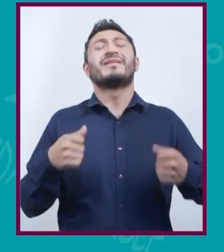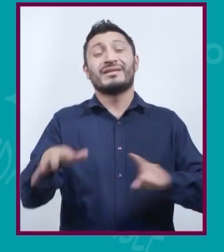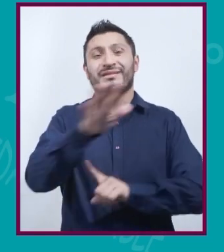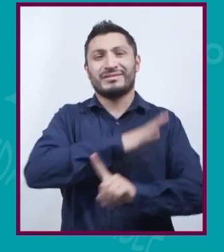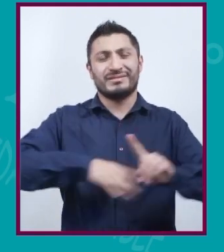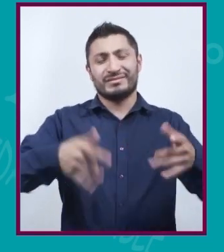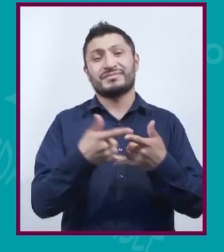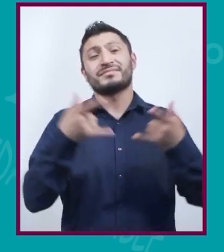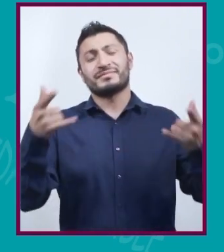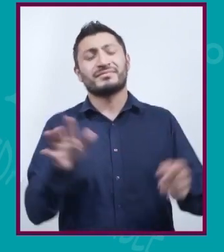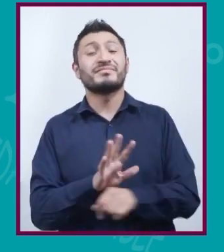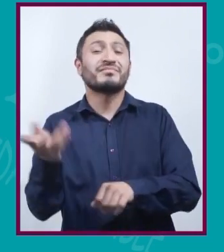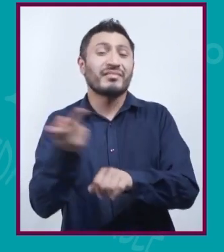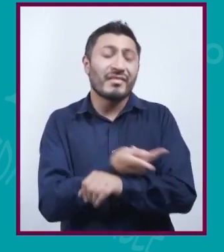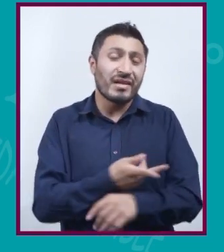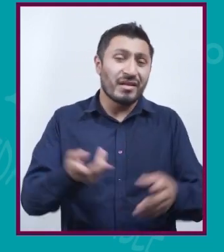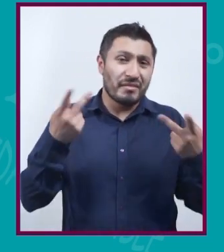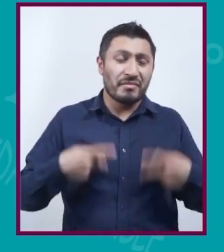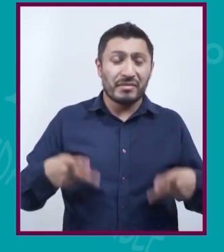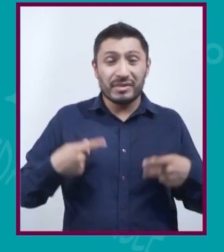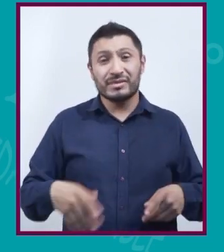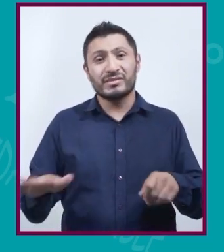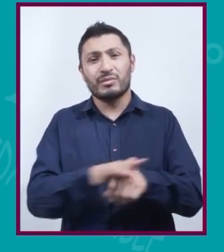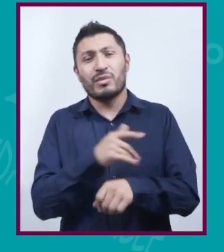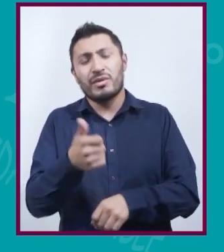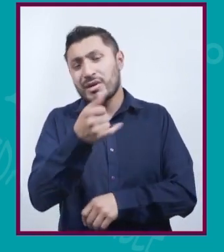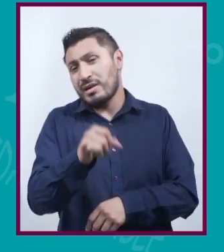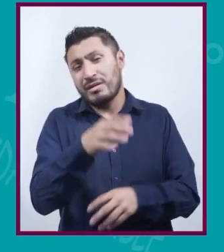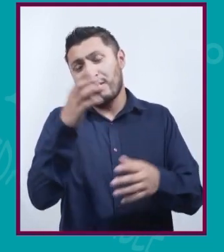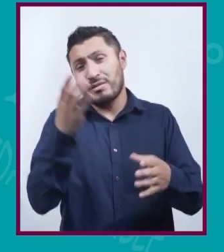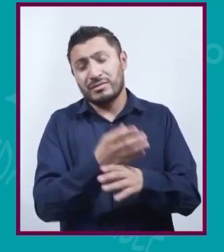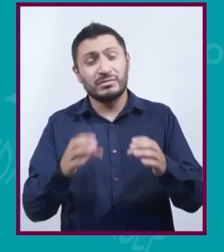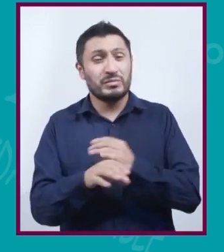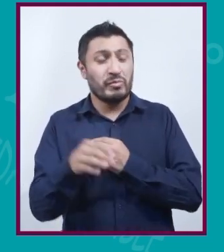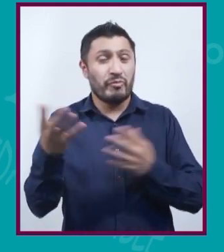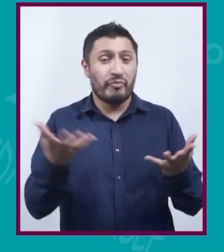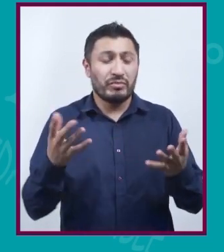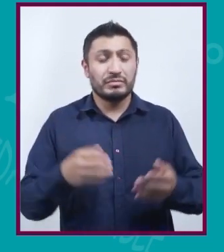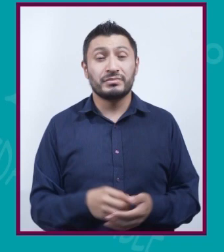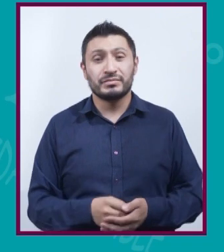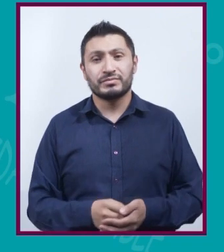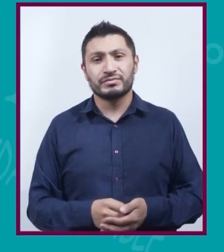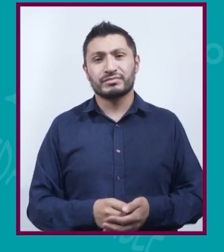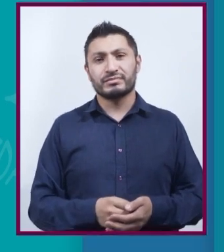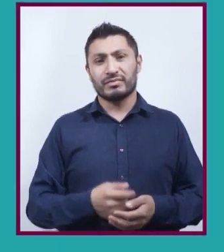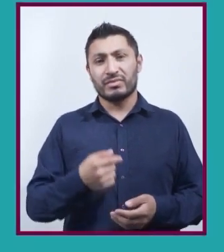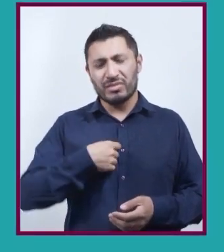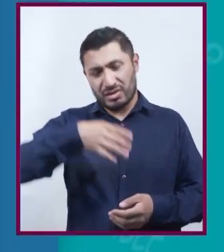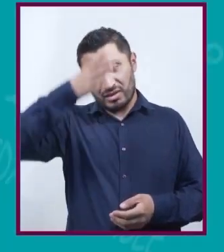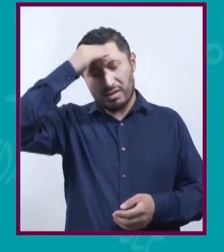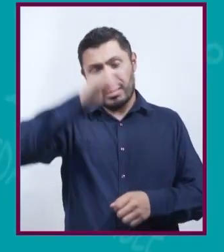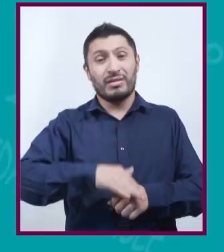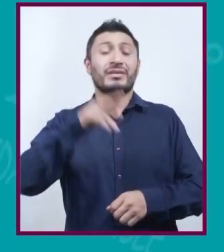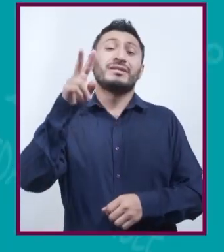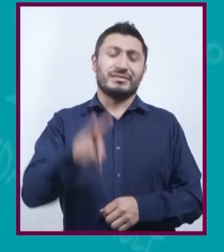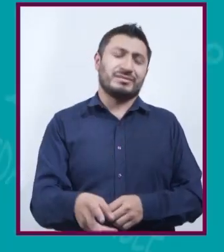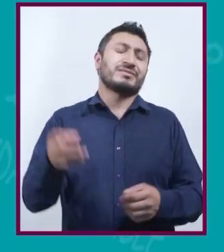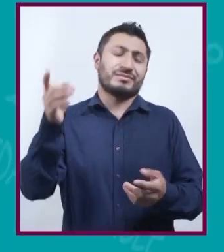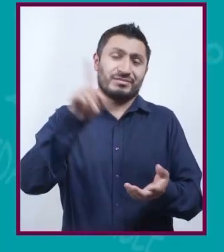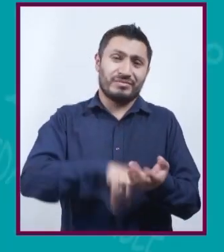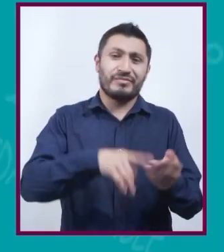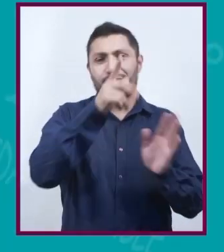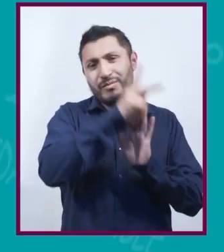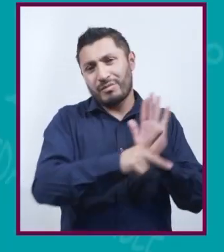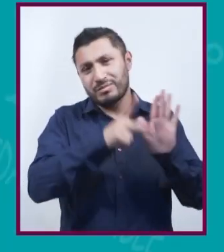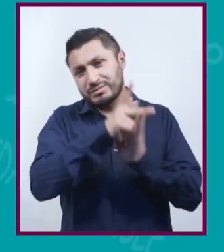fechas y entiendes como el contexto histórico que pasó y los personajes por qué hicieron tal cosa. He aprendido más, la